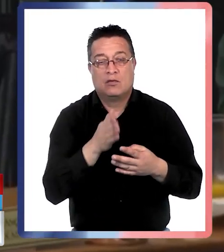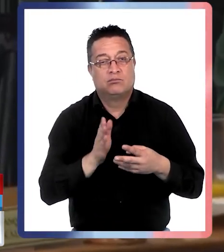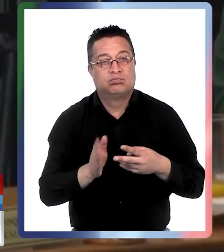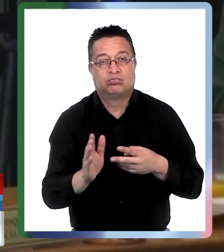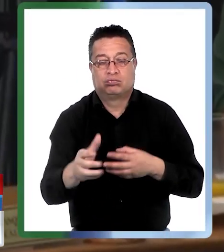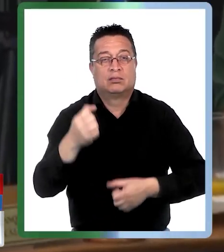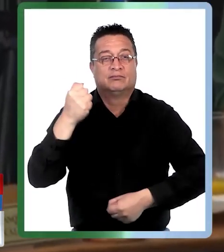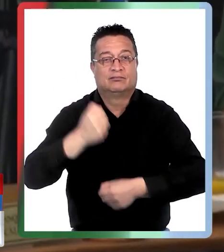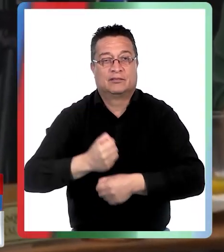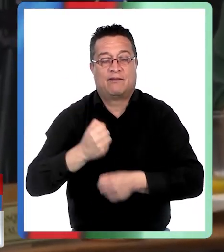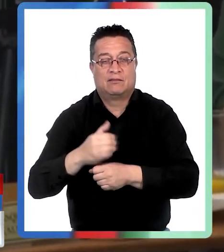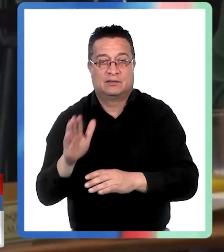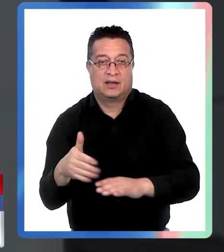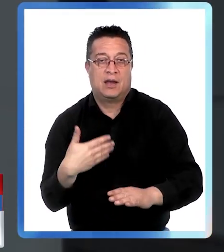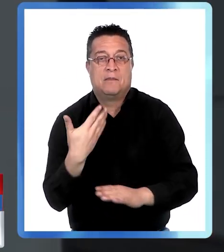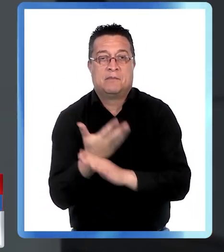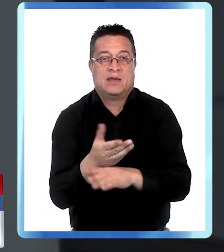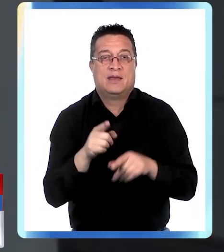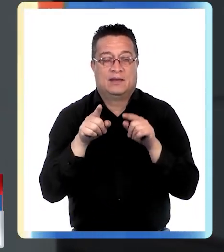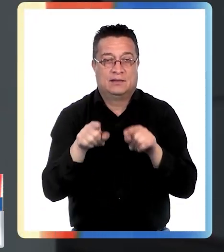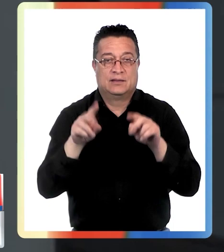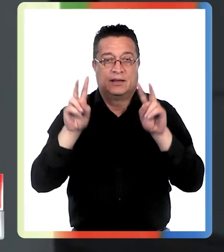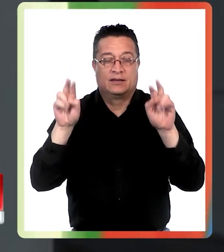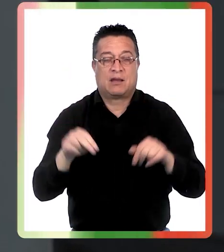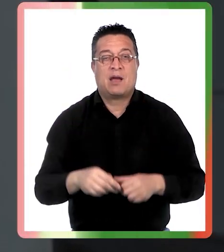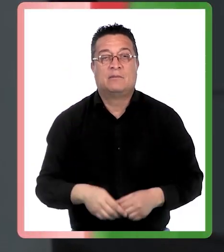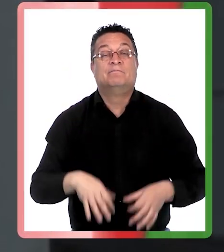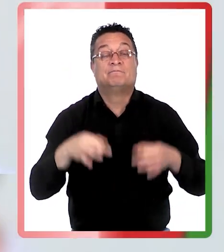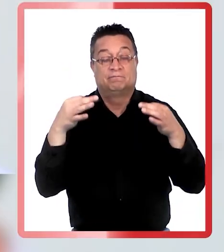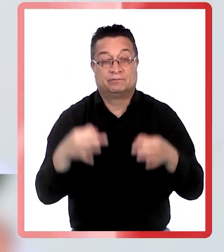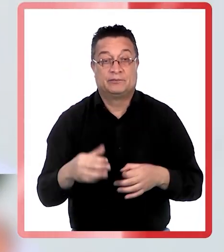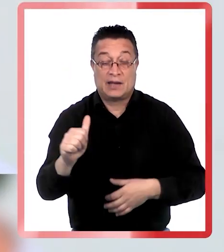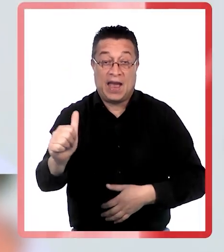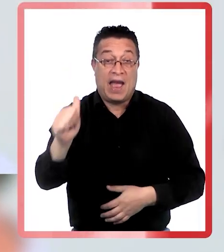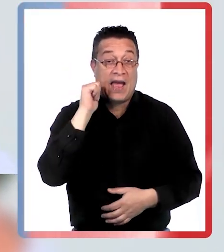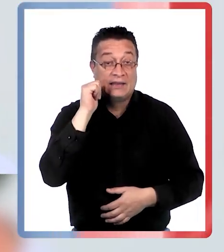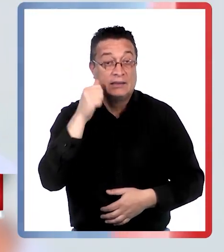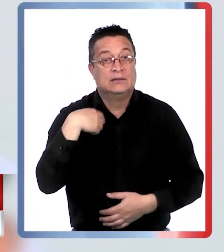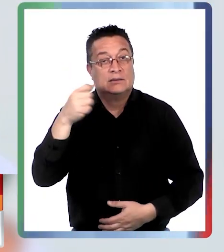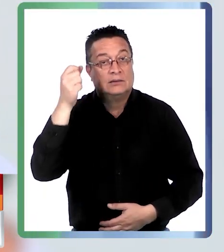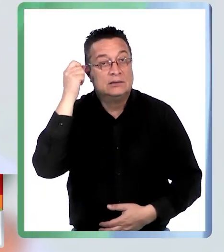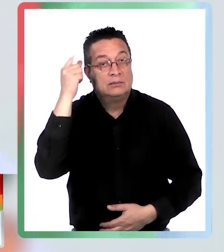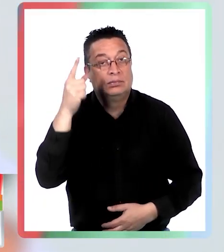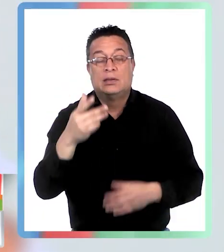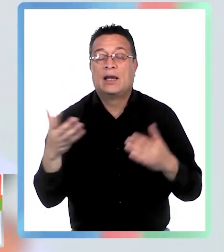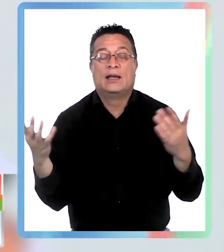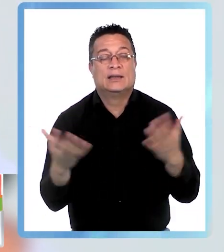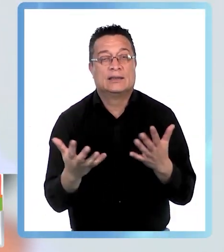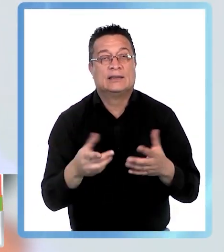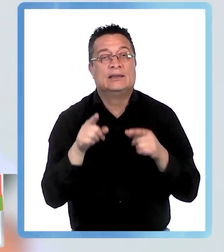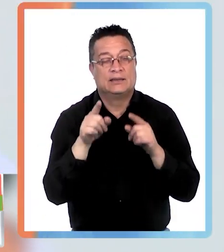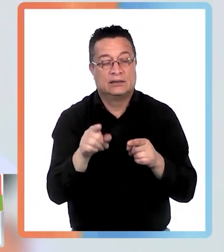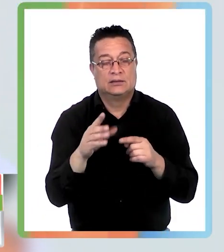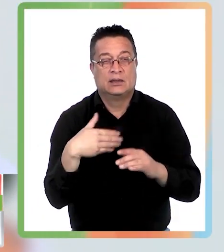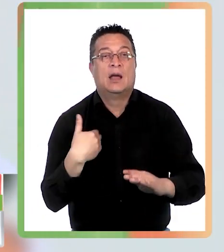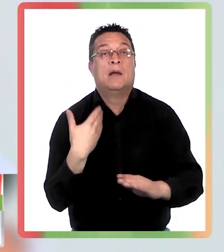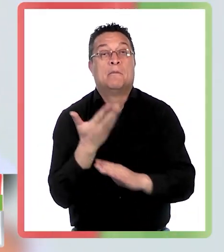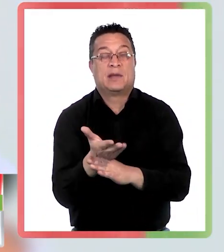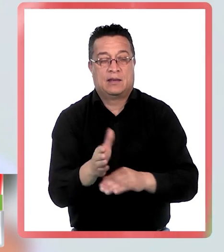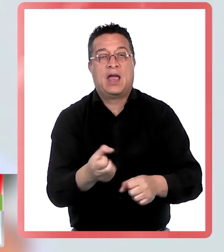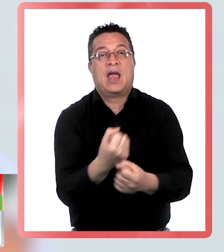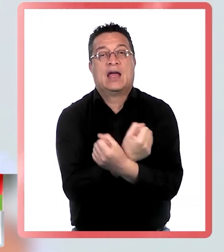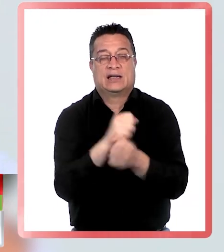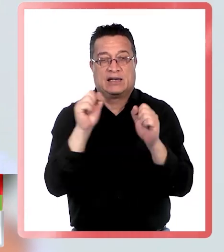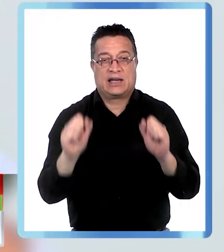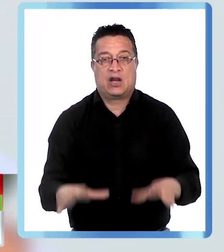discontinuidad en las labores exigidas en esta área efectivamente el día de ayer nos enteramos que se le había